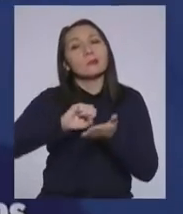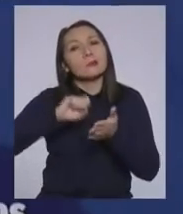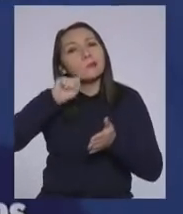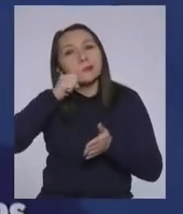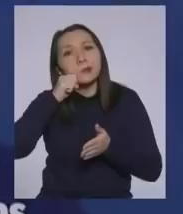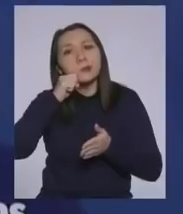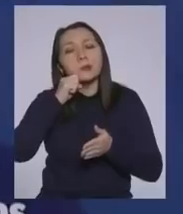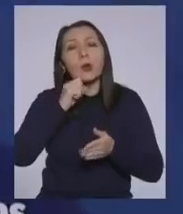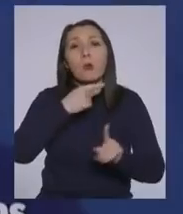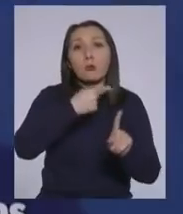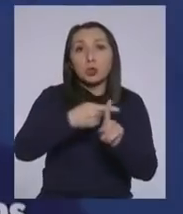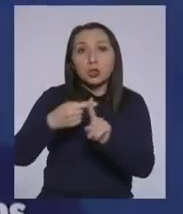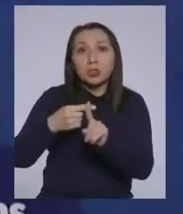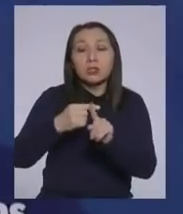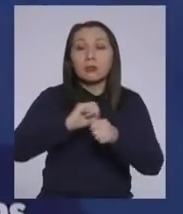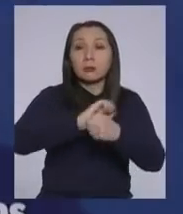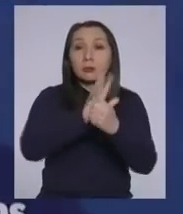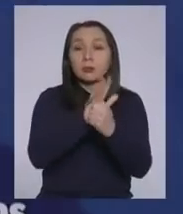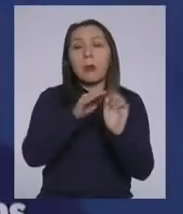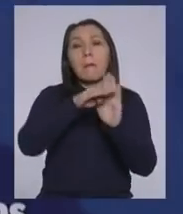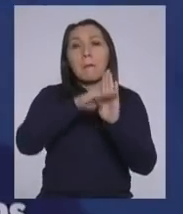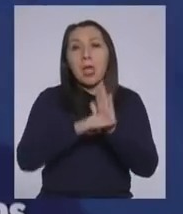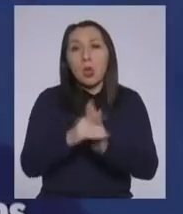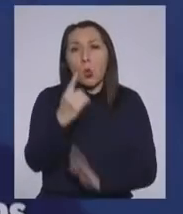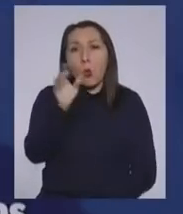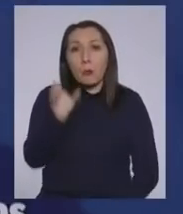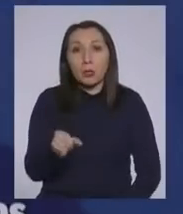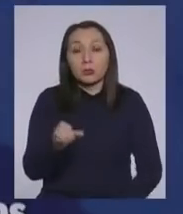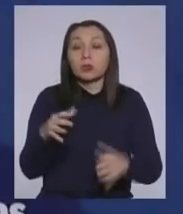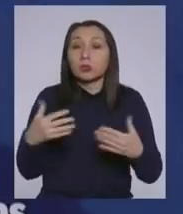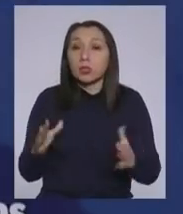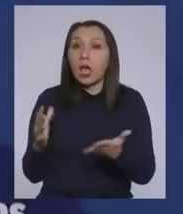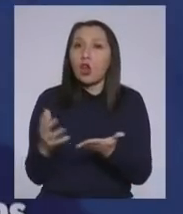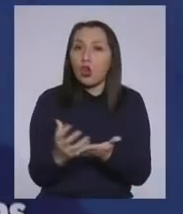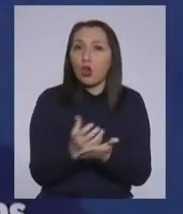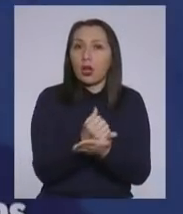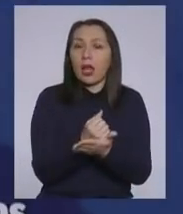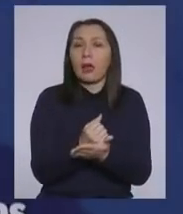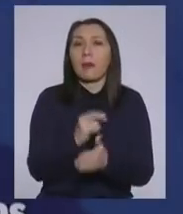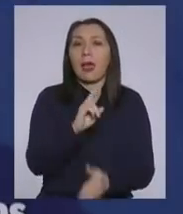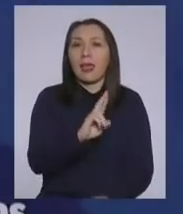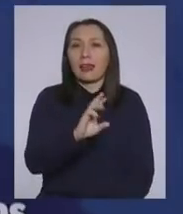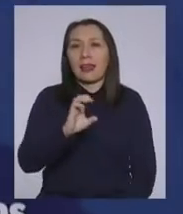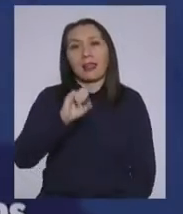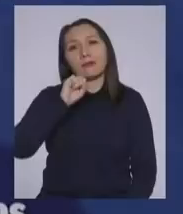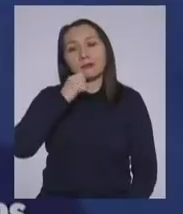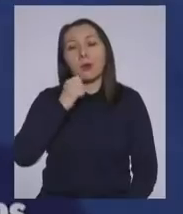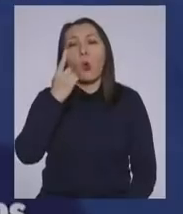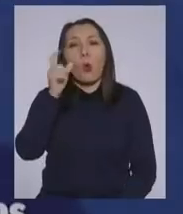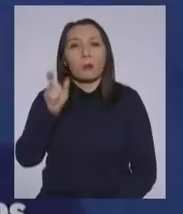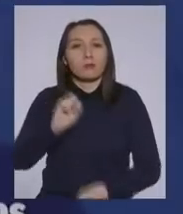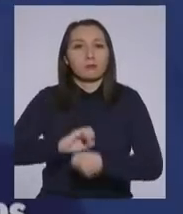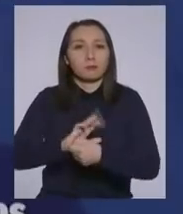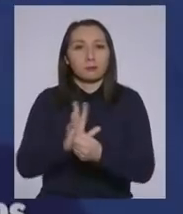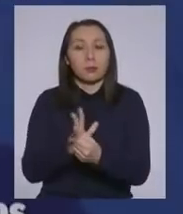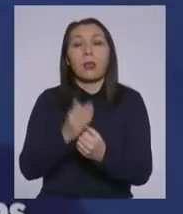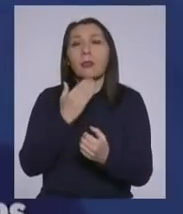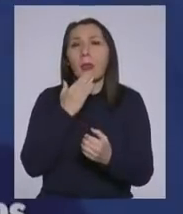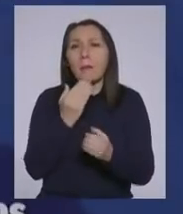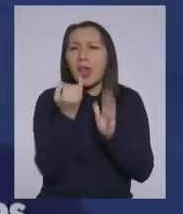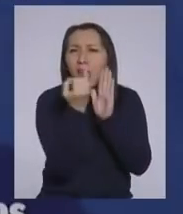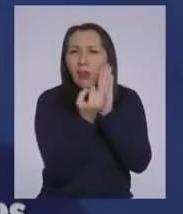infectadas por un caso positivo, sea menor a 1. En este momento hemos logrado ese RE. Y indicadores de